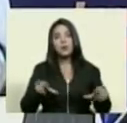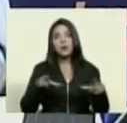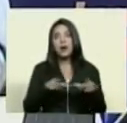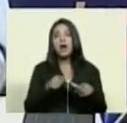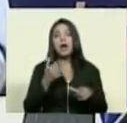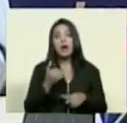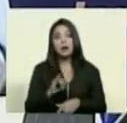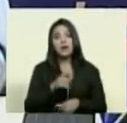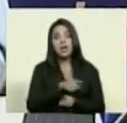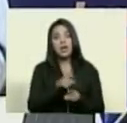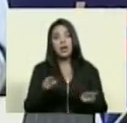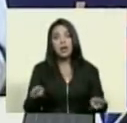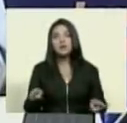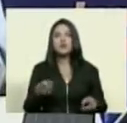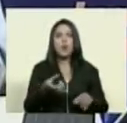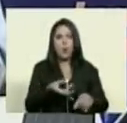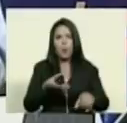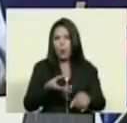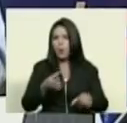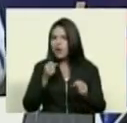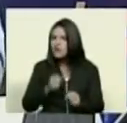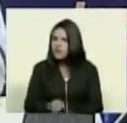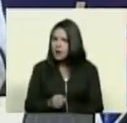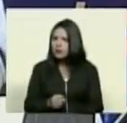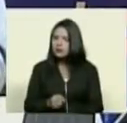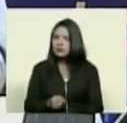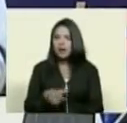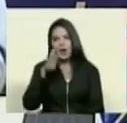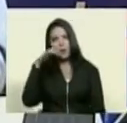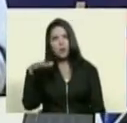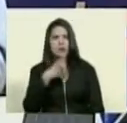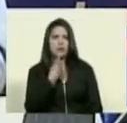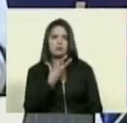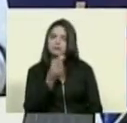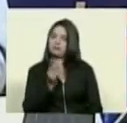ellos protagonizaron guarimba severa, el pueblo dijo, no, ya,